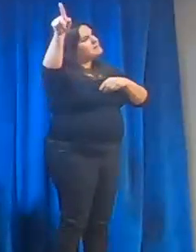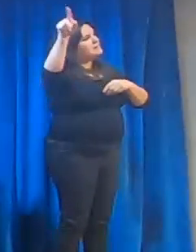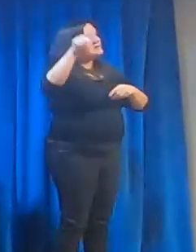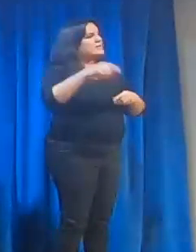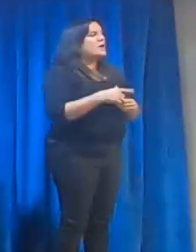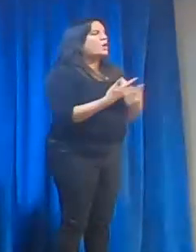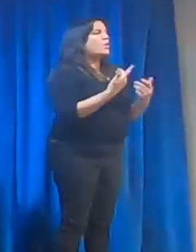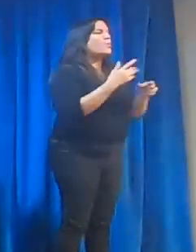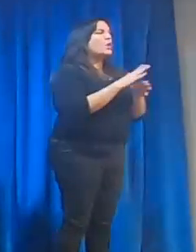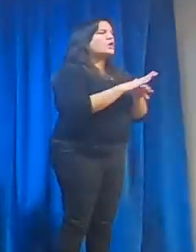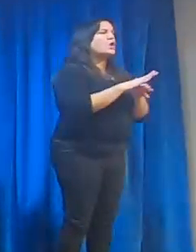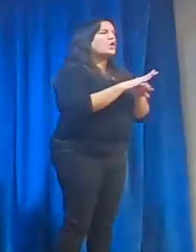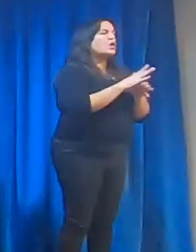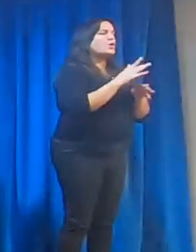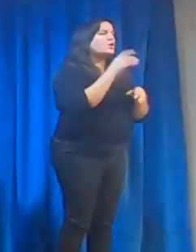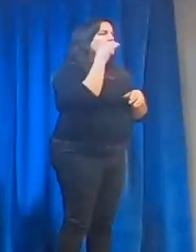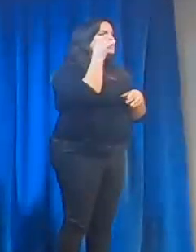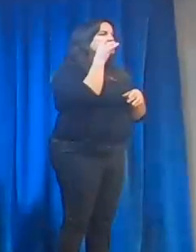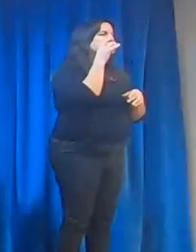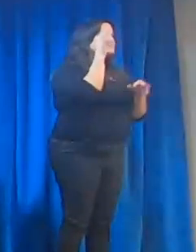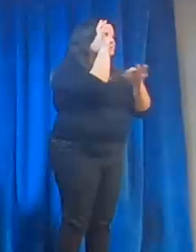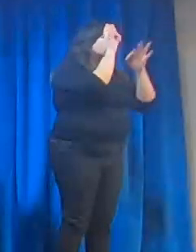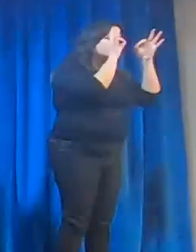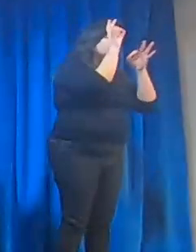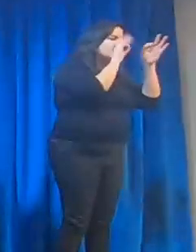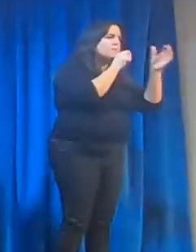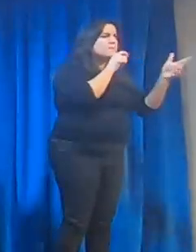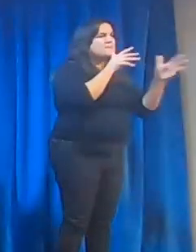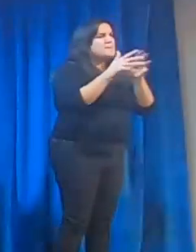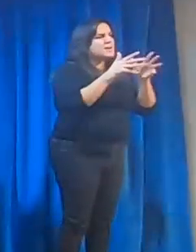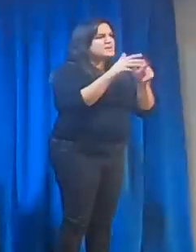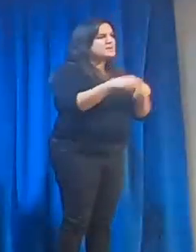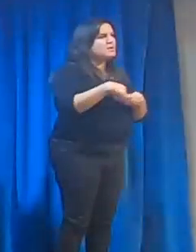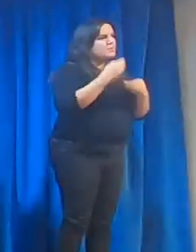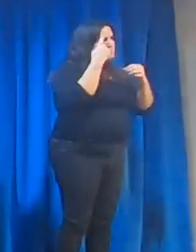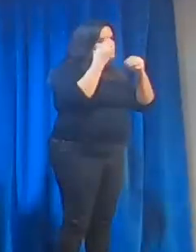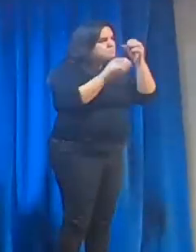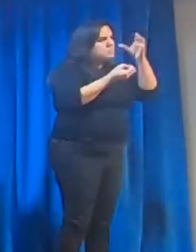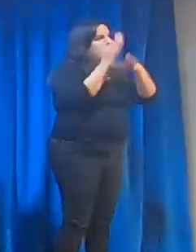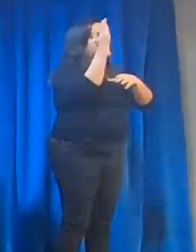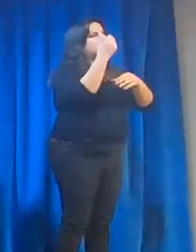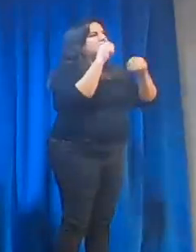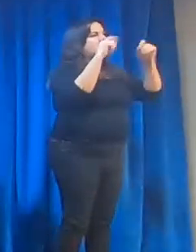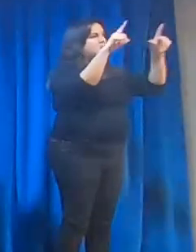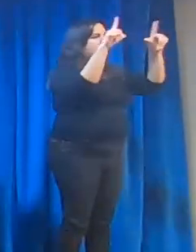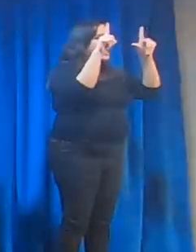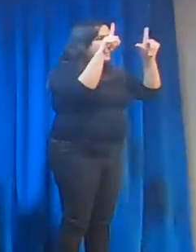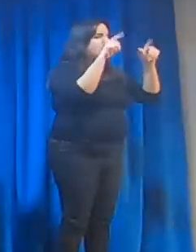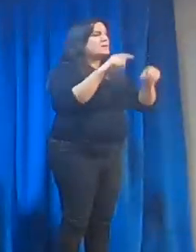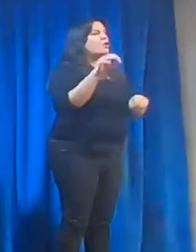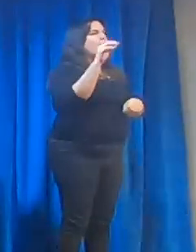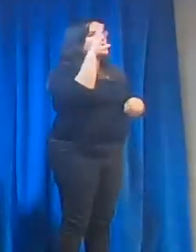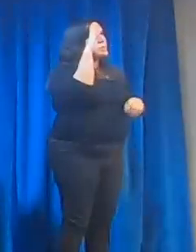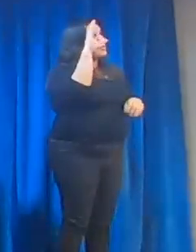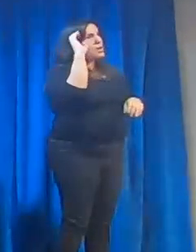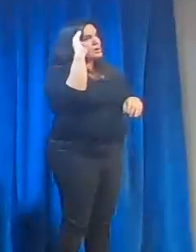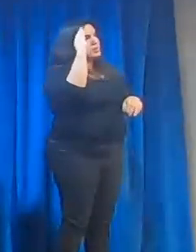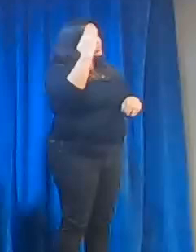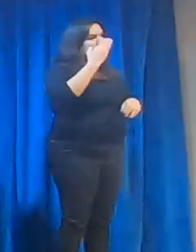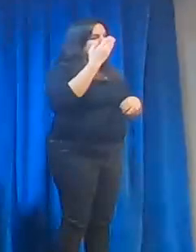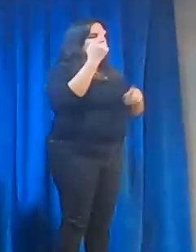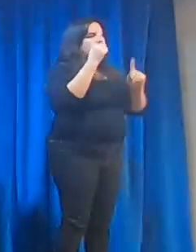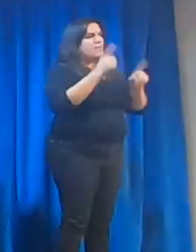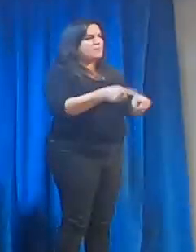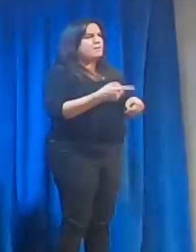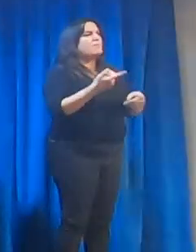muy parecido. En la ensoñación aparecen imágenes, aparecen recuerdos. Y aparecen también